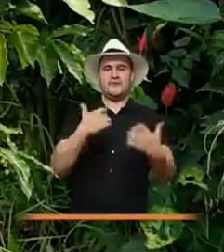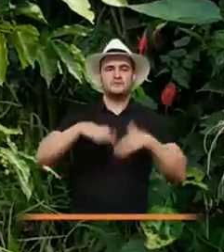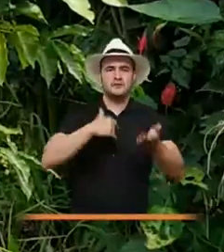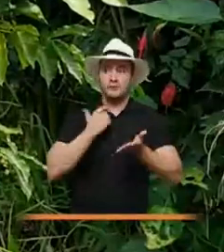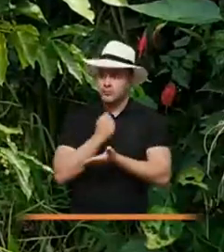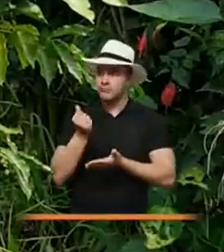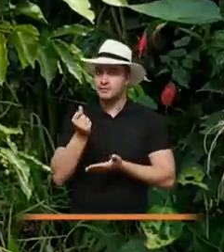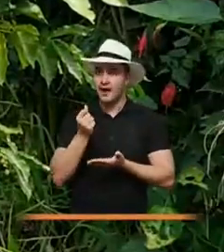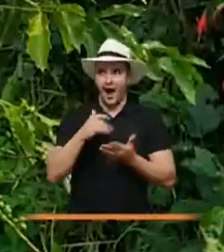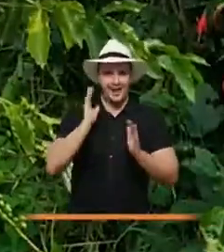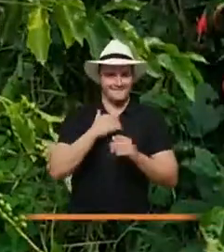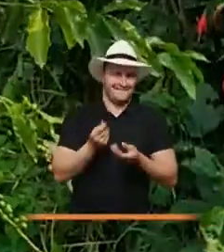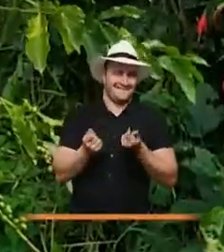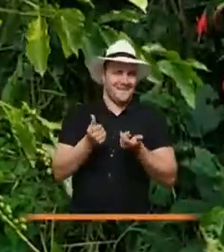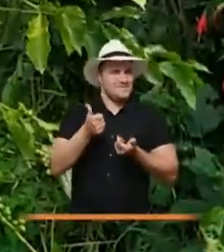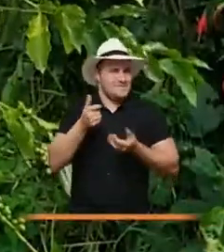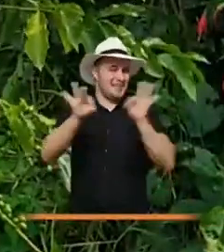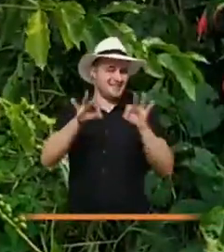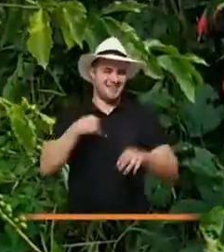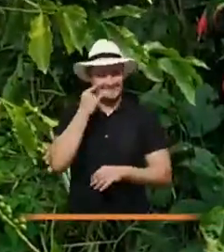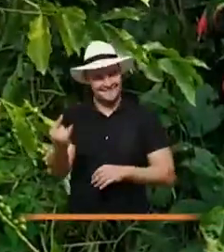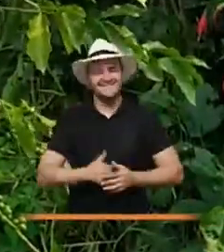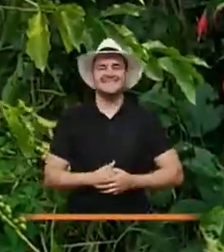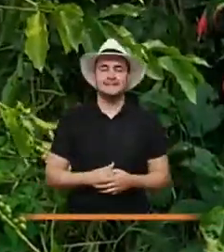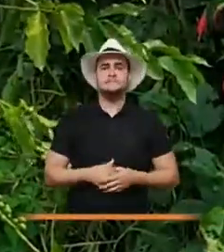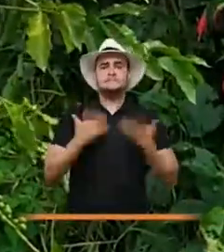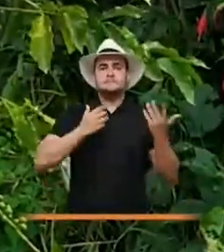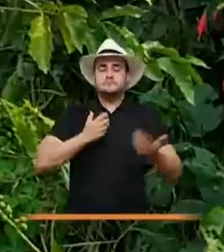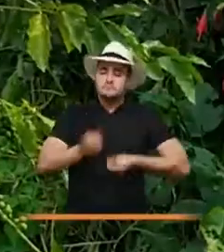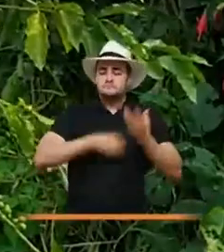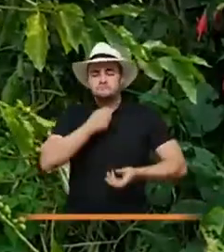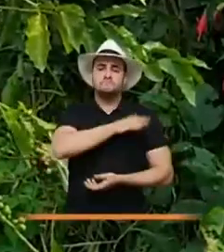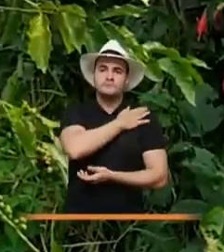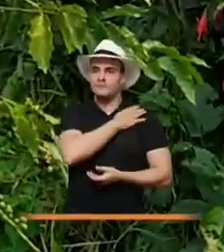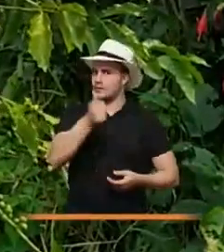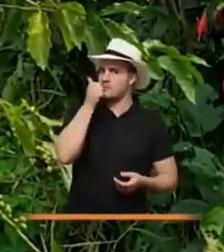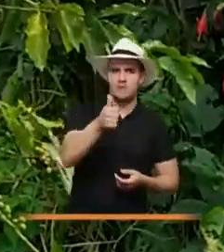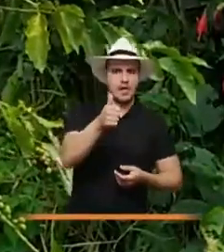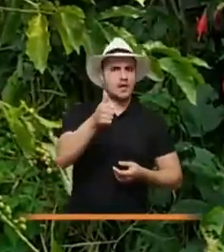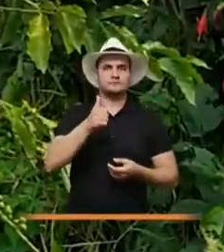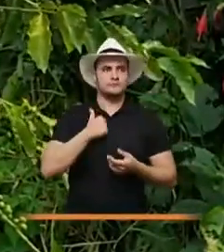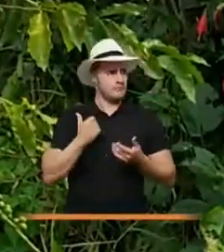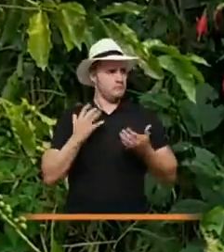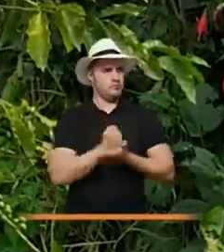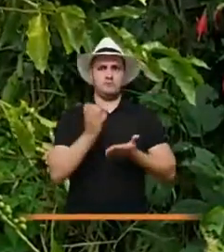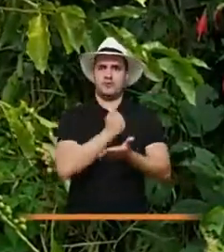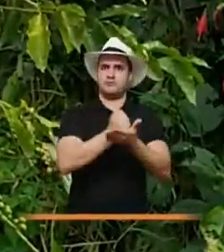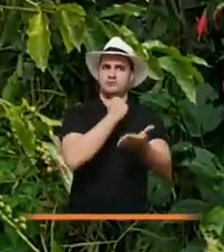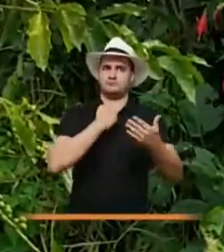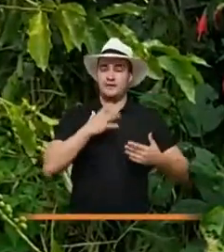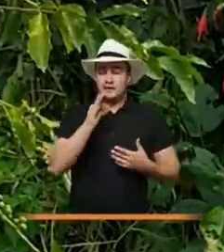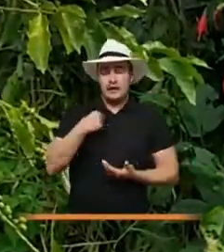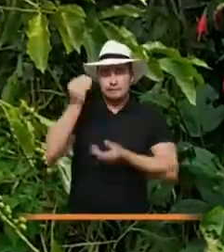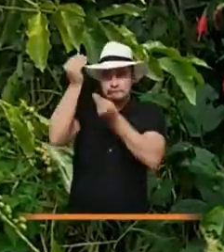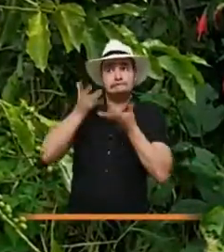ahí sí que me enamoré de la droga desde que empecé a tragarme peso a ir muy bien empecé a ganar muchos festivales de la trova realmente me siento un